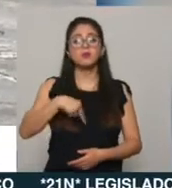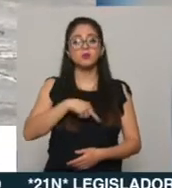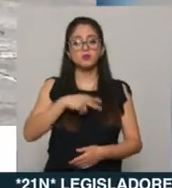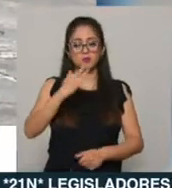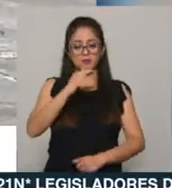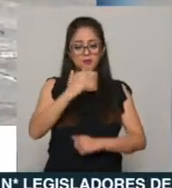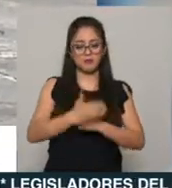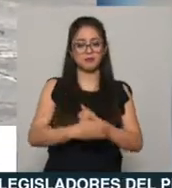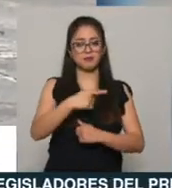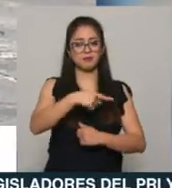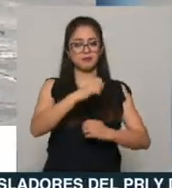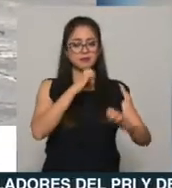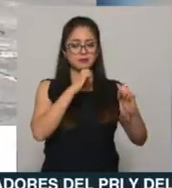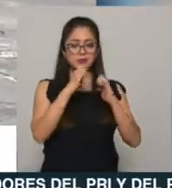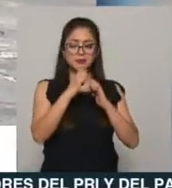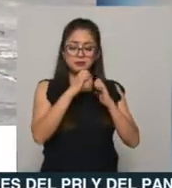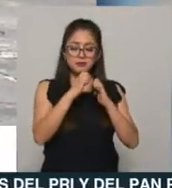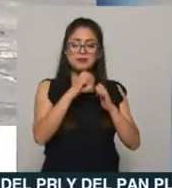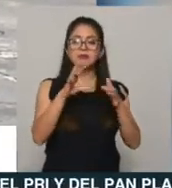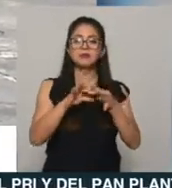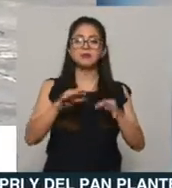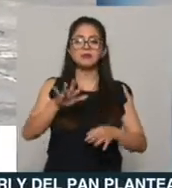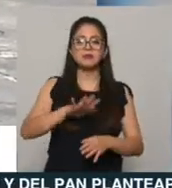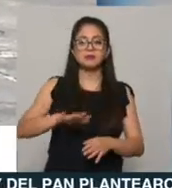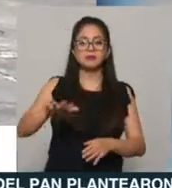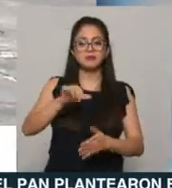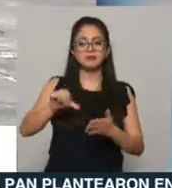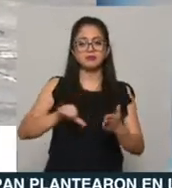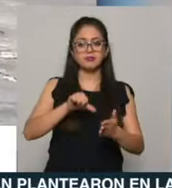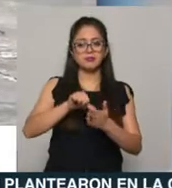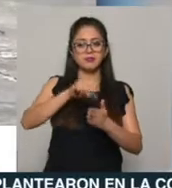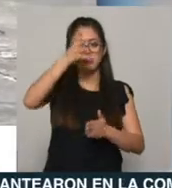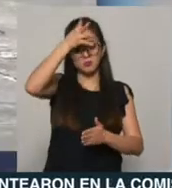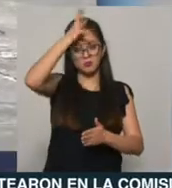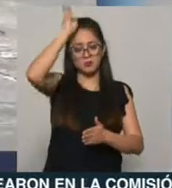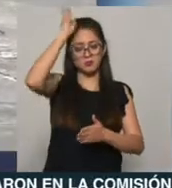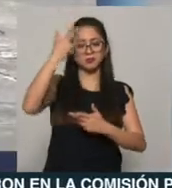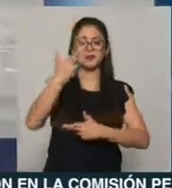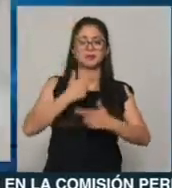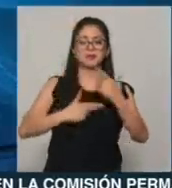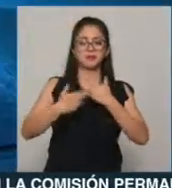aquí en la transmisión desde la estación central de bomberos y regresamos al estudio.